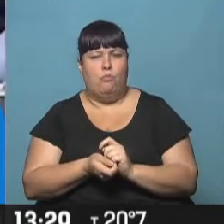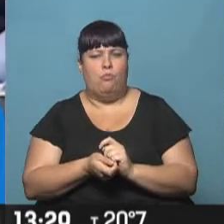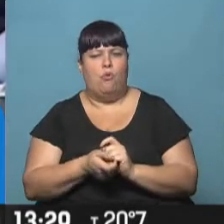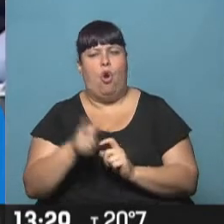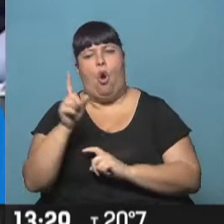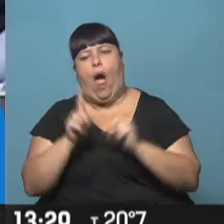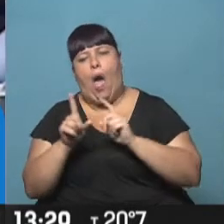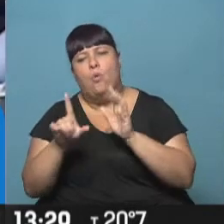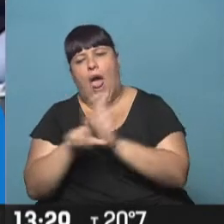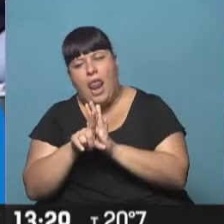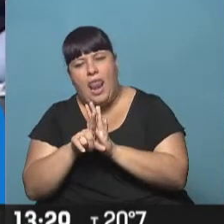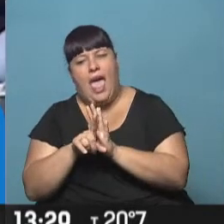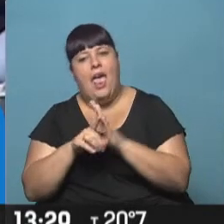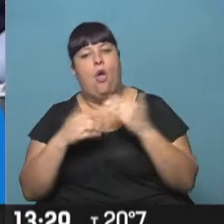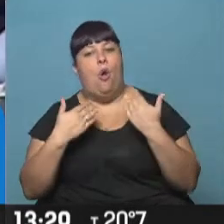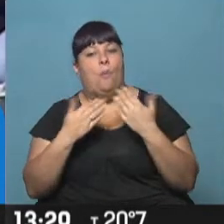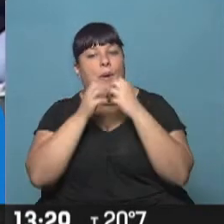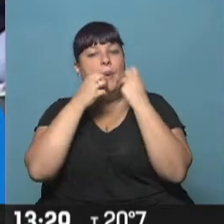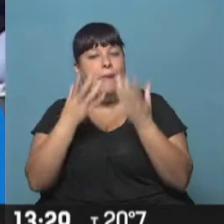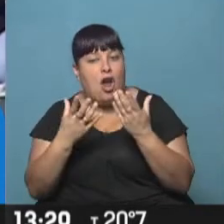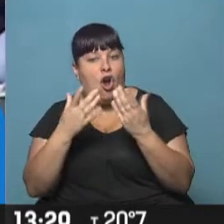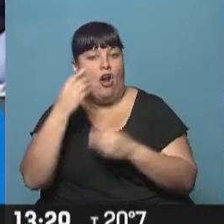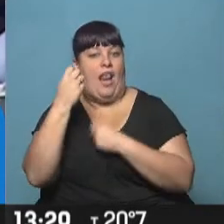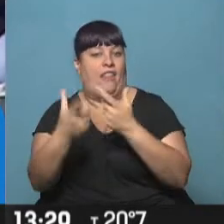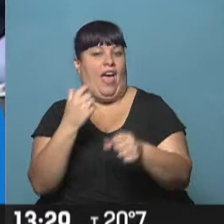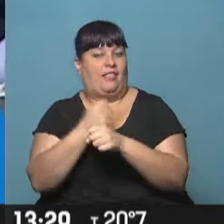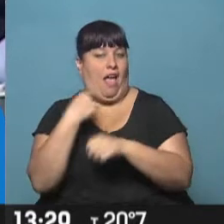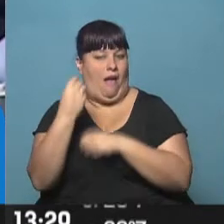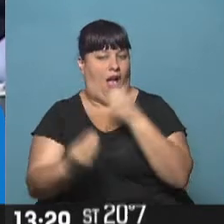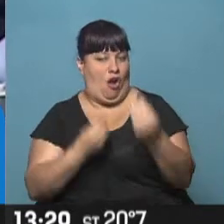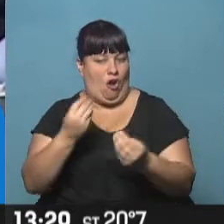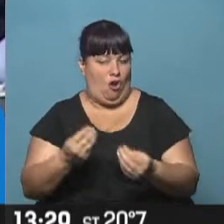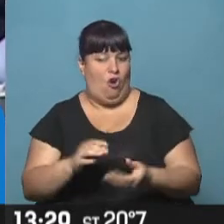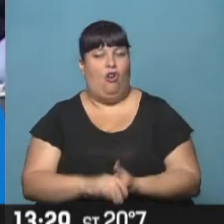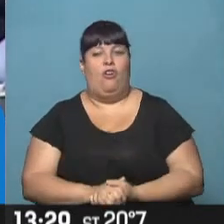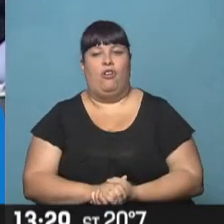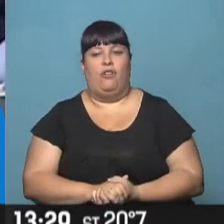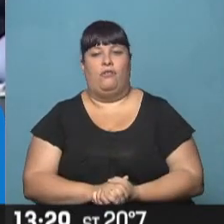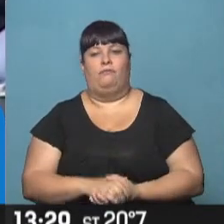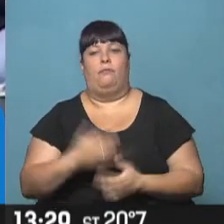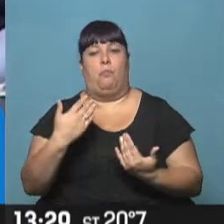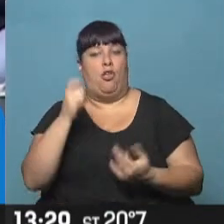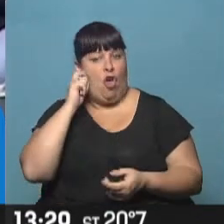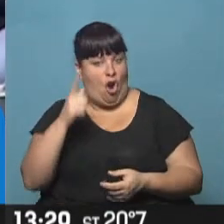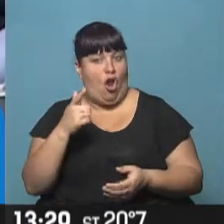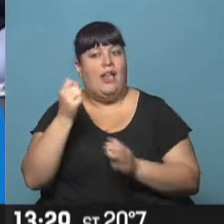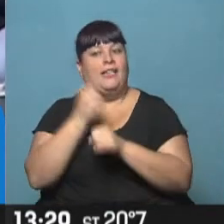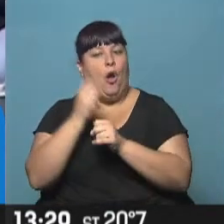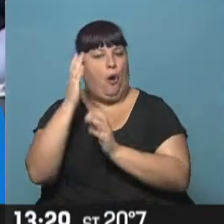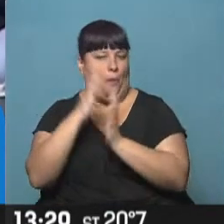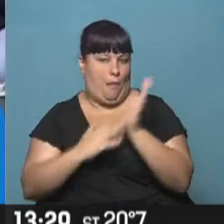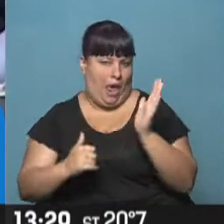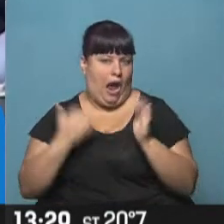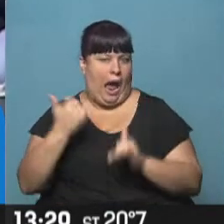de algunas normativas que nos permitan mejorar la capacidad de generar trabajo, de lograr que se formalice el trabajo que está